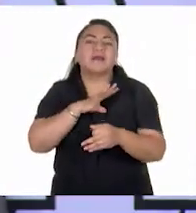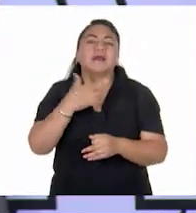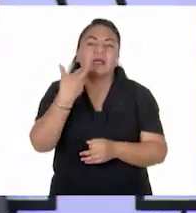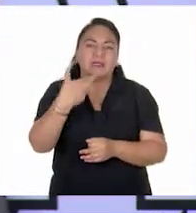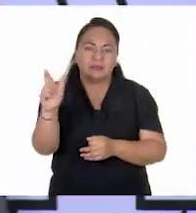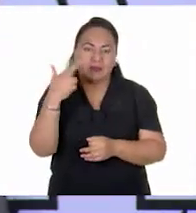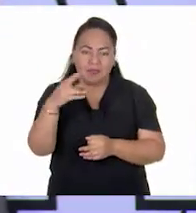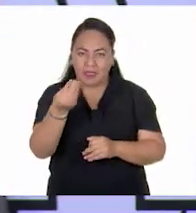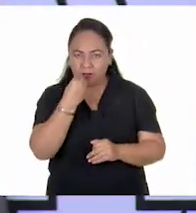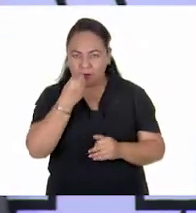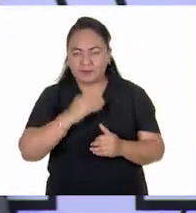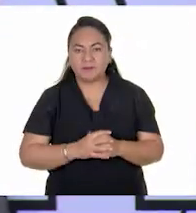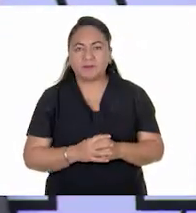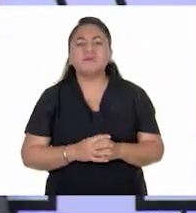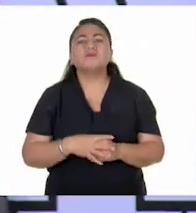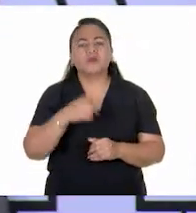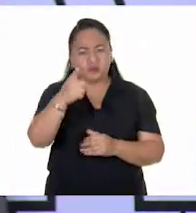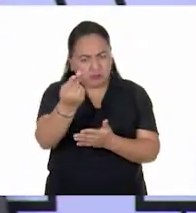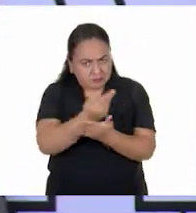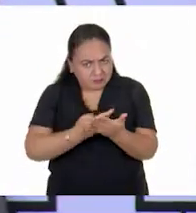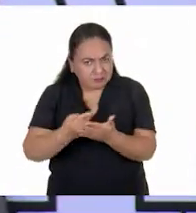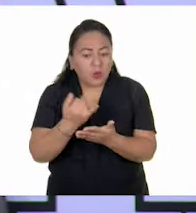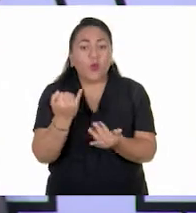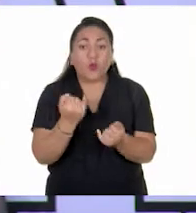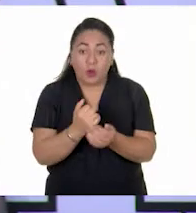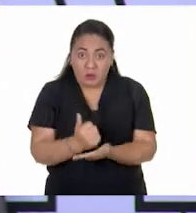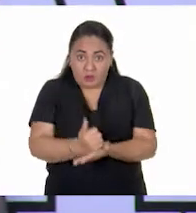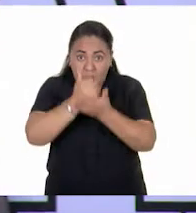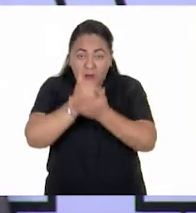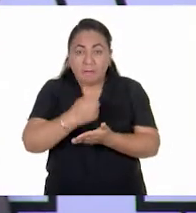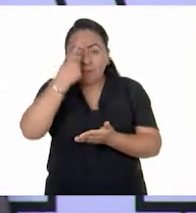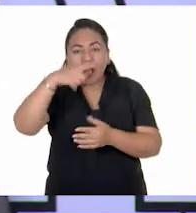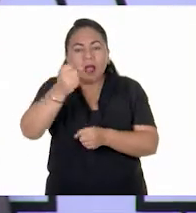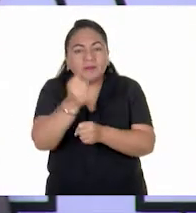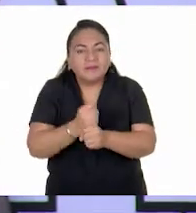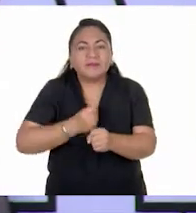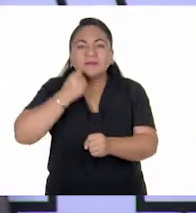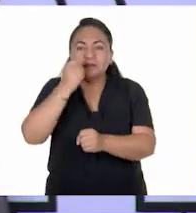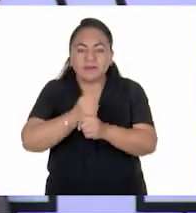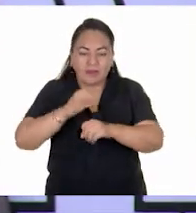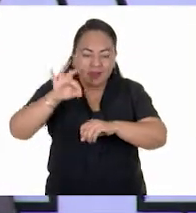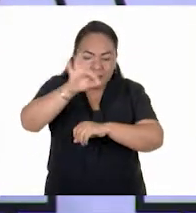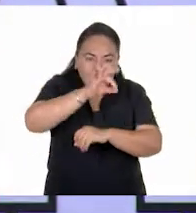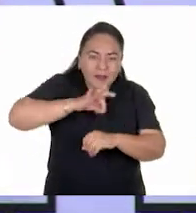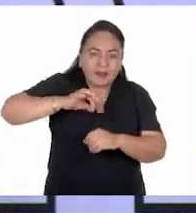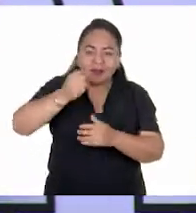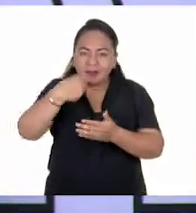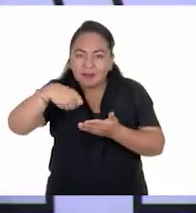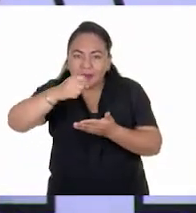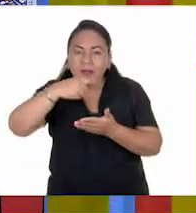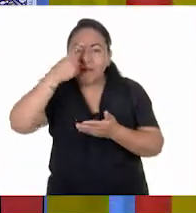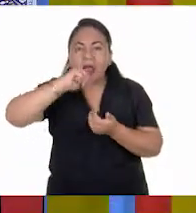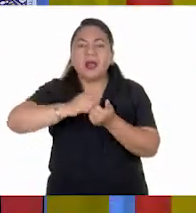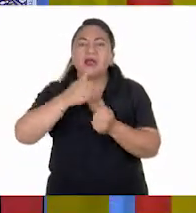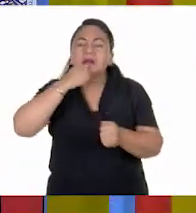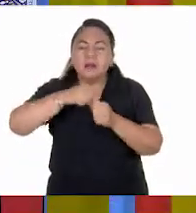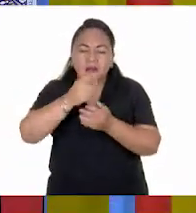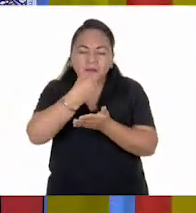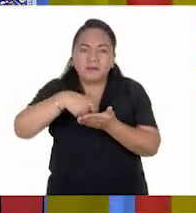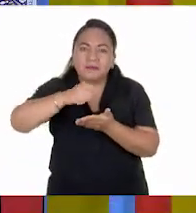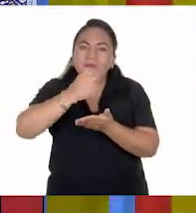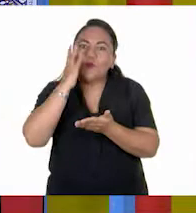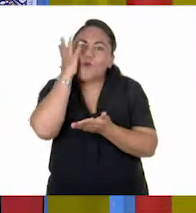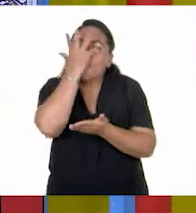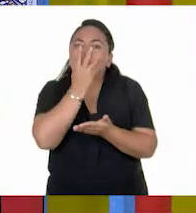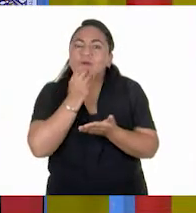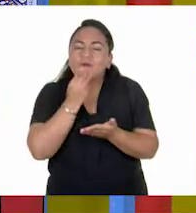Inténtalo dibujar. Recuerda que el dibujo también te ayuda a practicar tus trazos para que tus letras siempre se entiendan